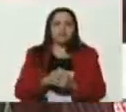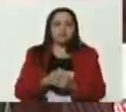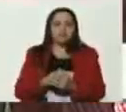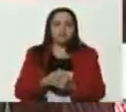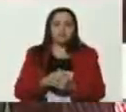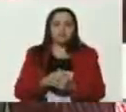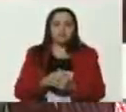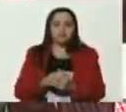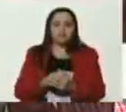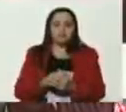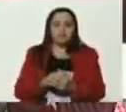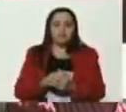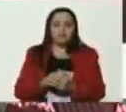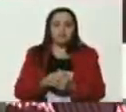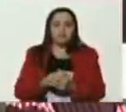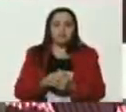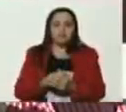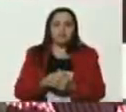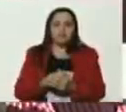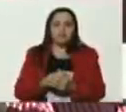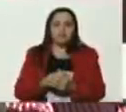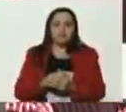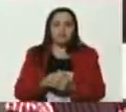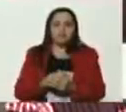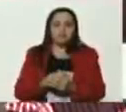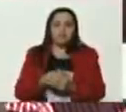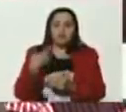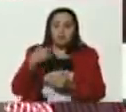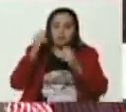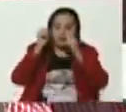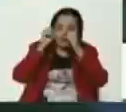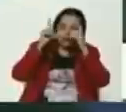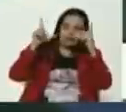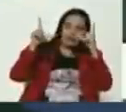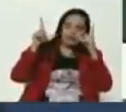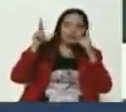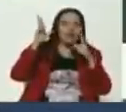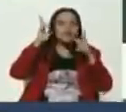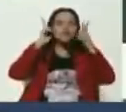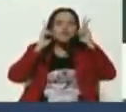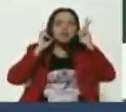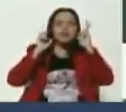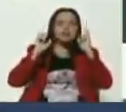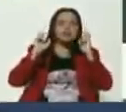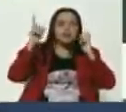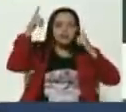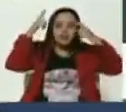en Mar del Plata. Y yo me desperté escuchando a Chávez,